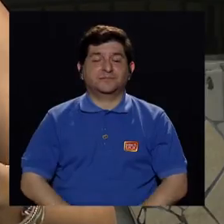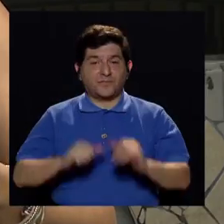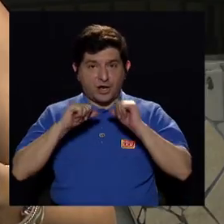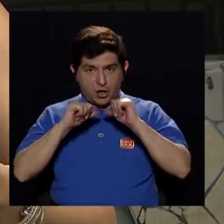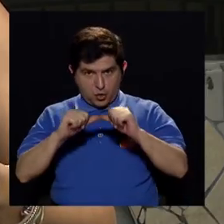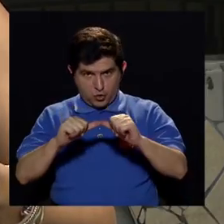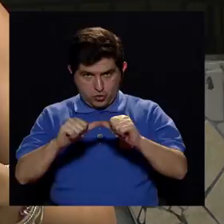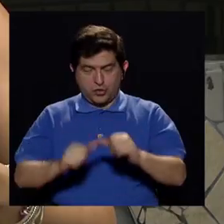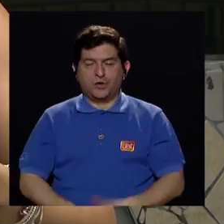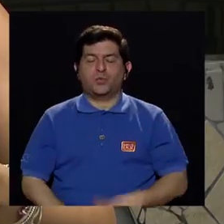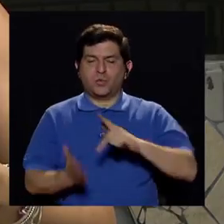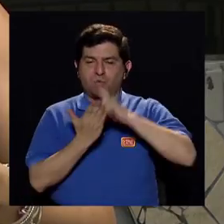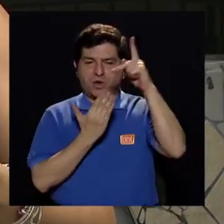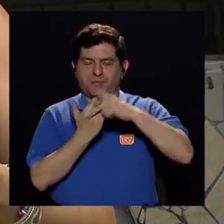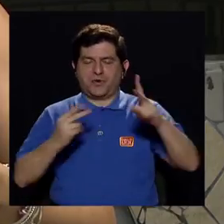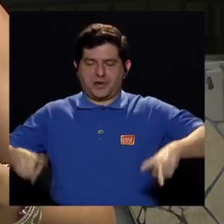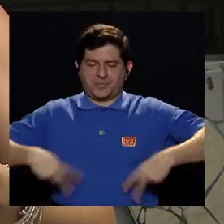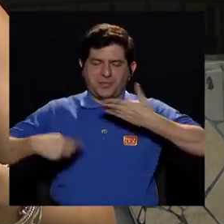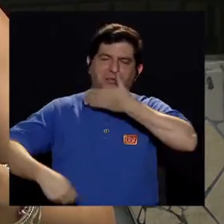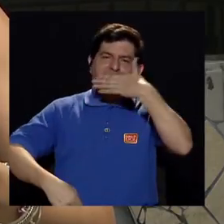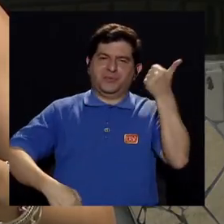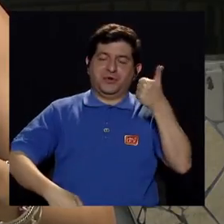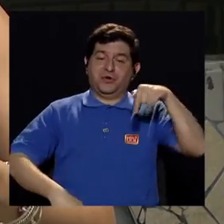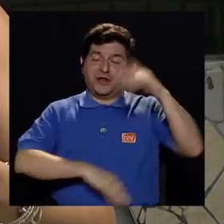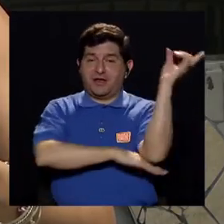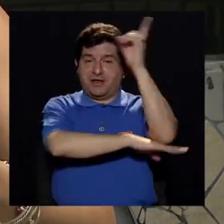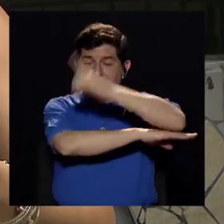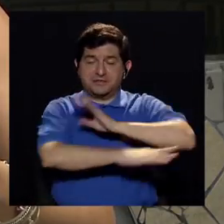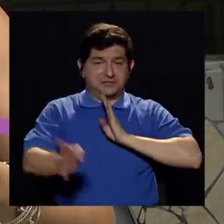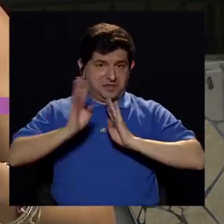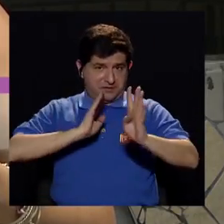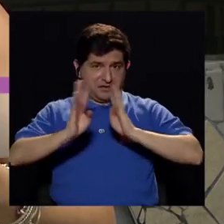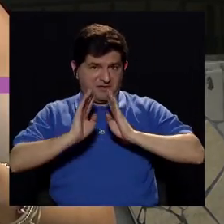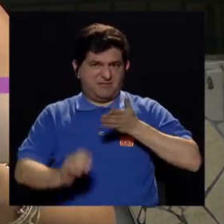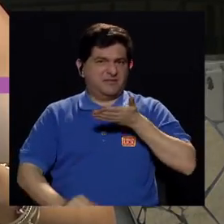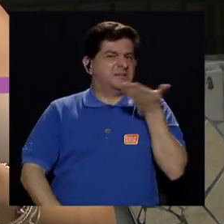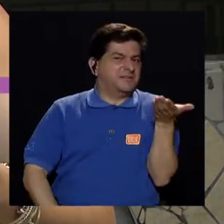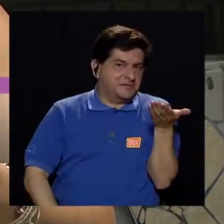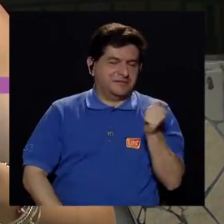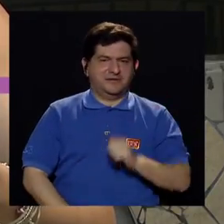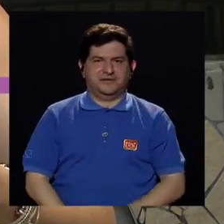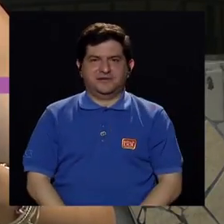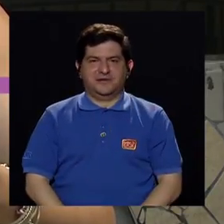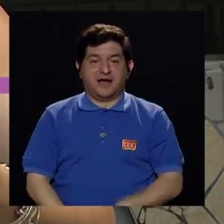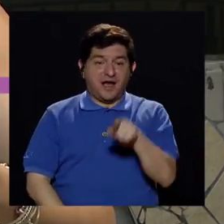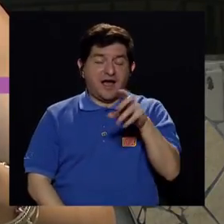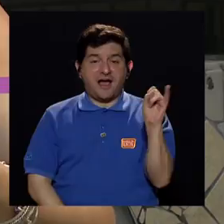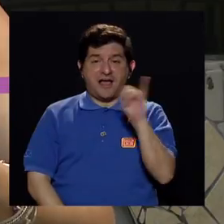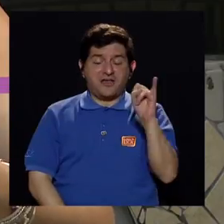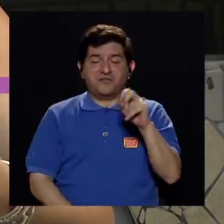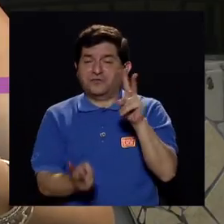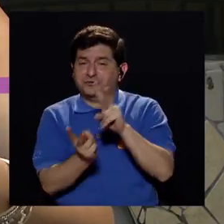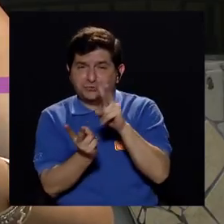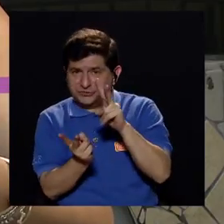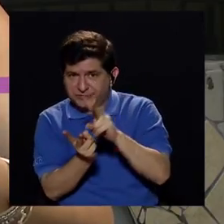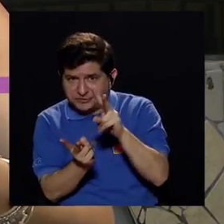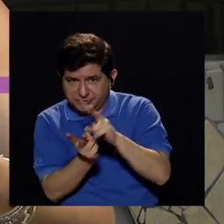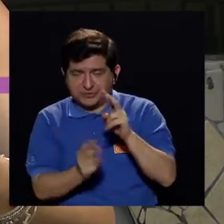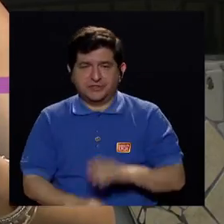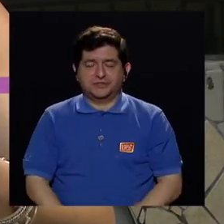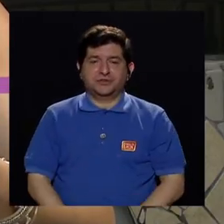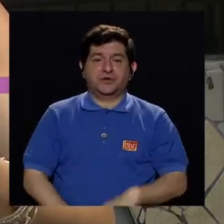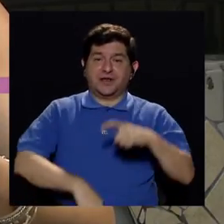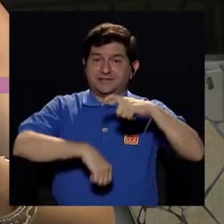Regresamos a la telerevista Vivir Mejor, el día de hoy conversando acerca de las infecciones de transmisión sexual en